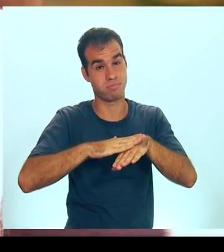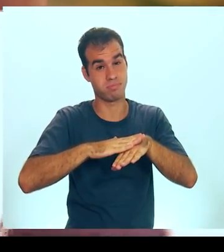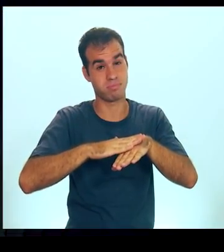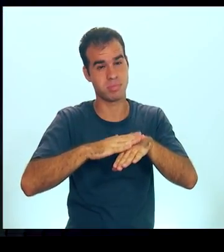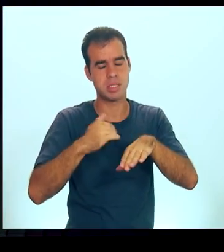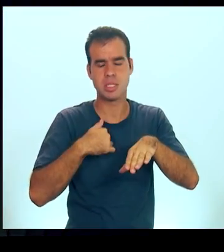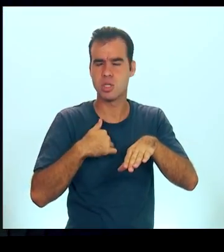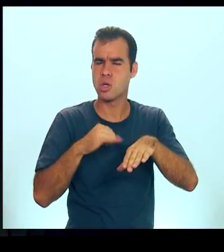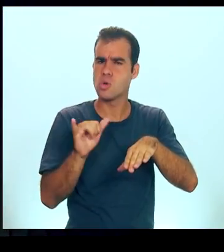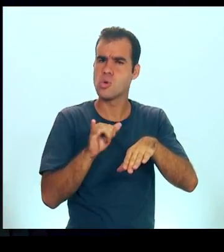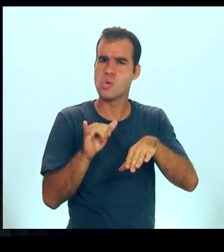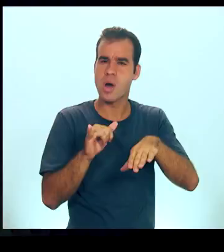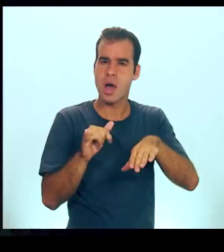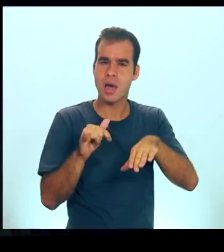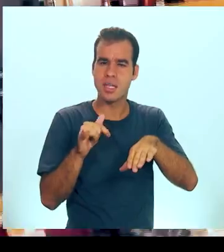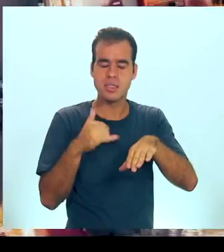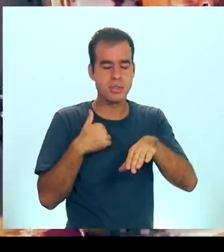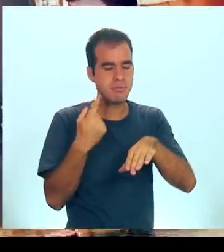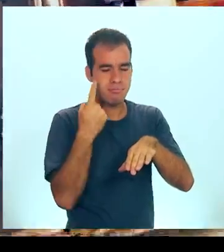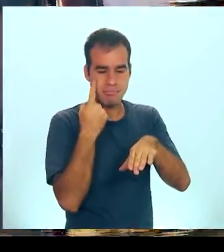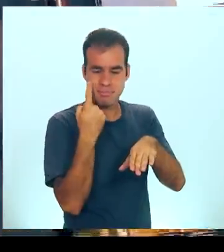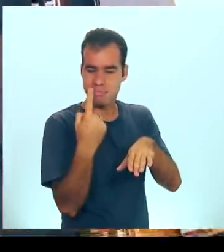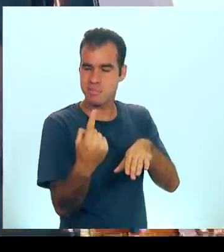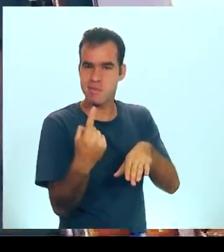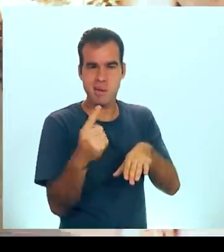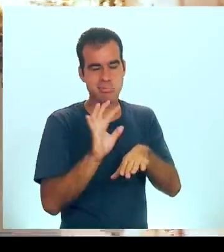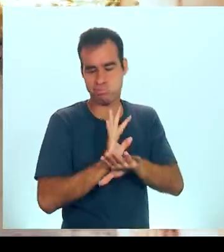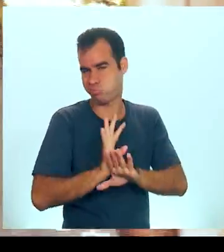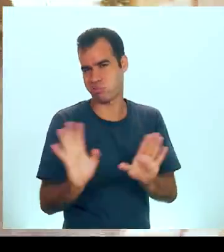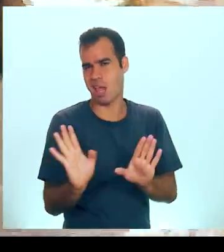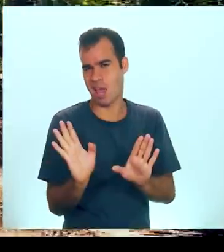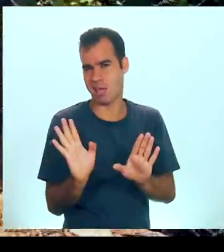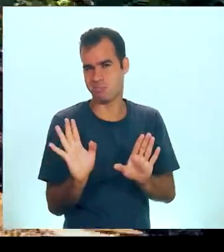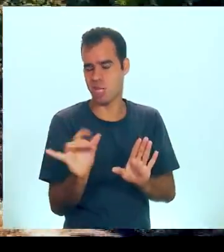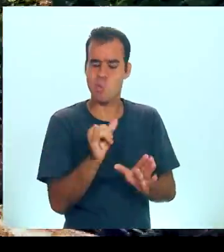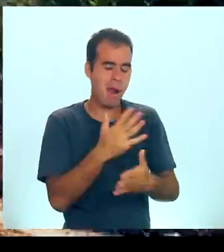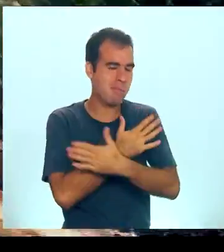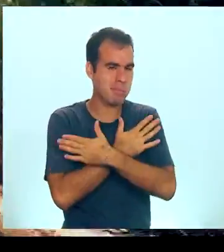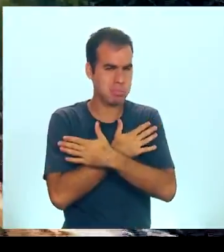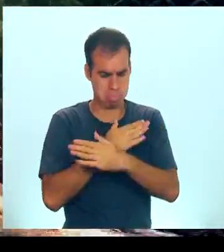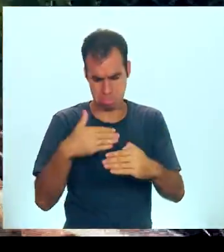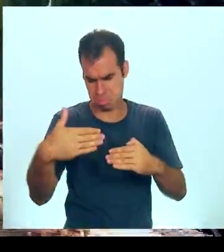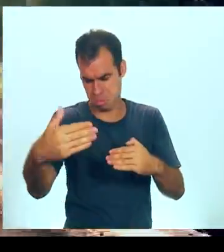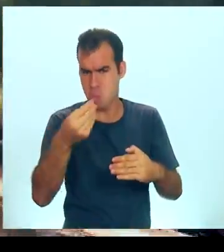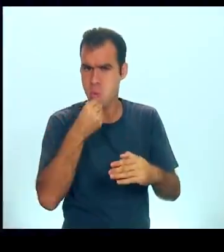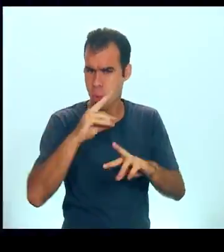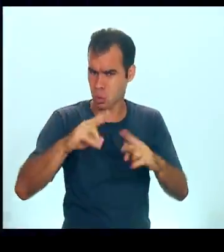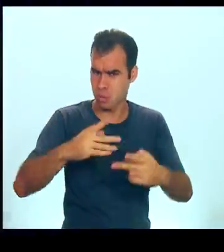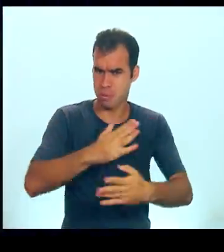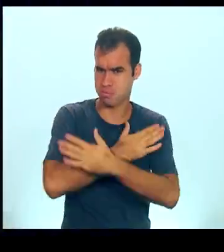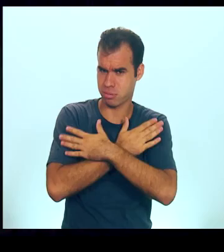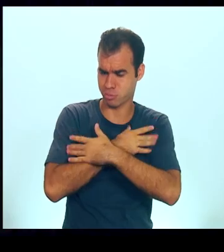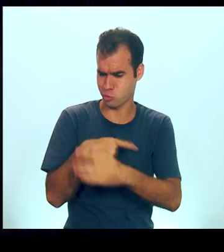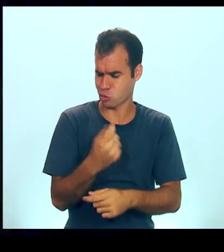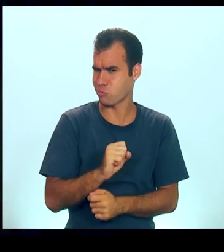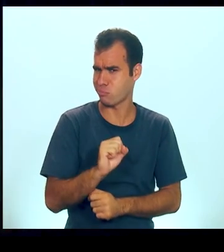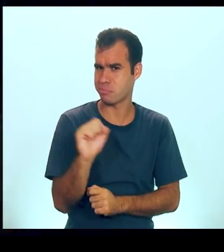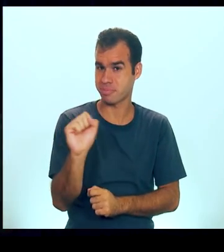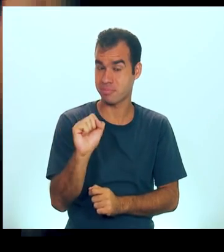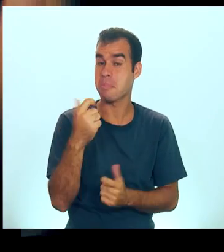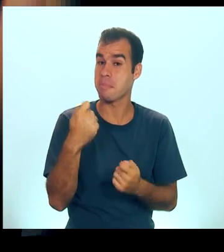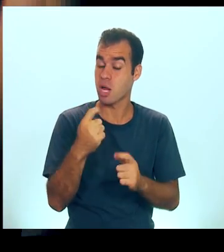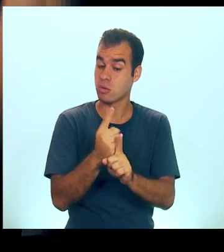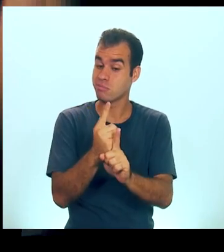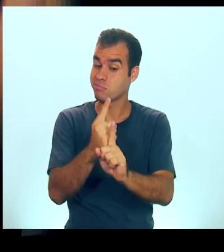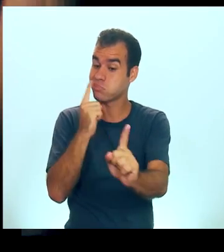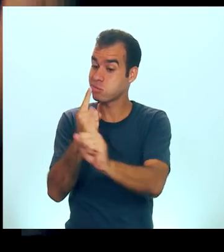anhelo, ya te beso con mirarte. Sé que volveré a abrazarte, pues venceremos al mal. Y el aislamiento